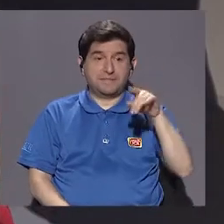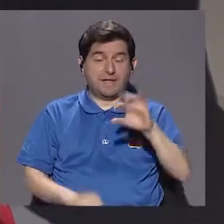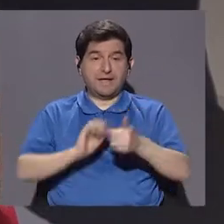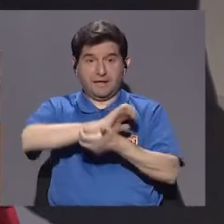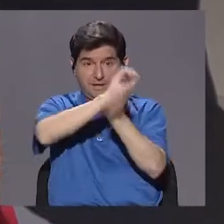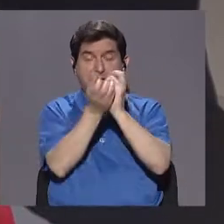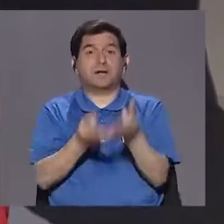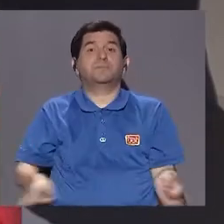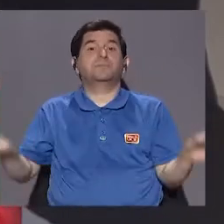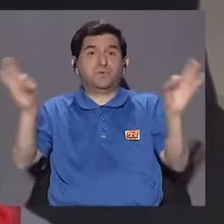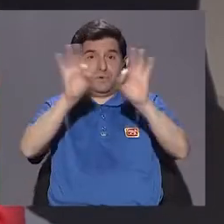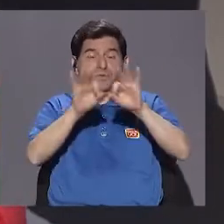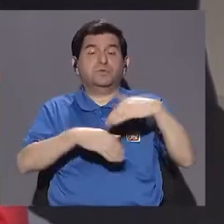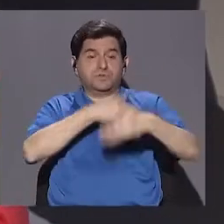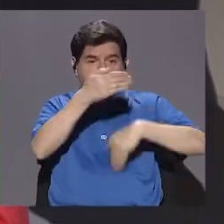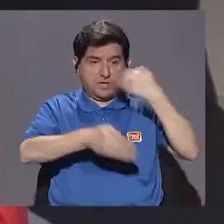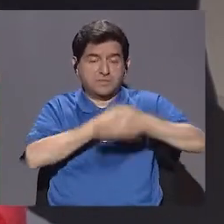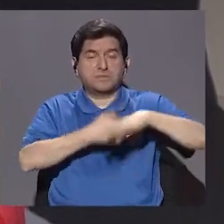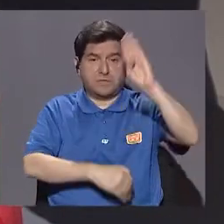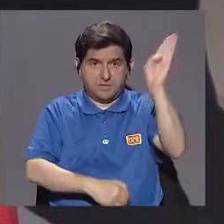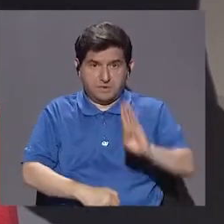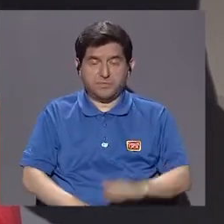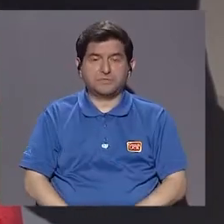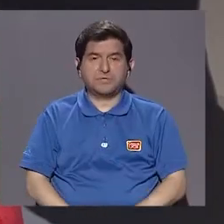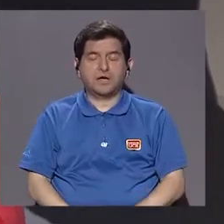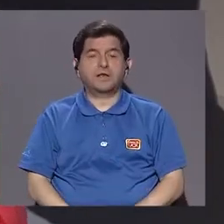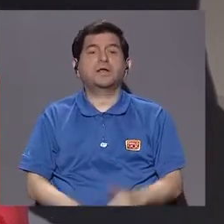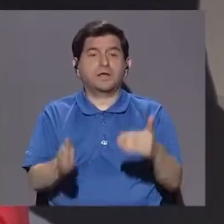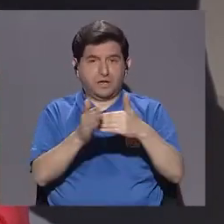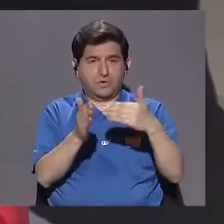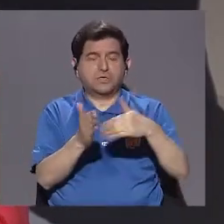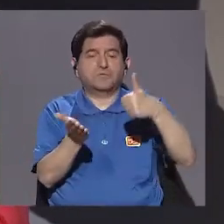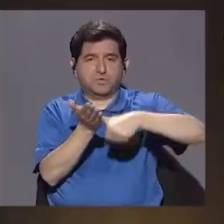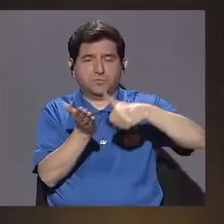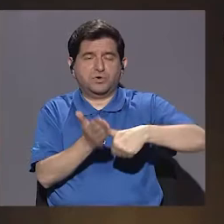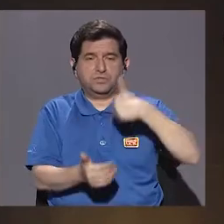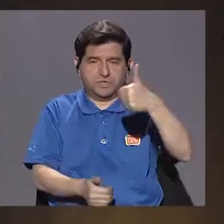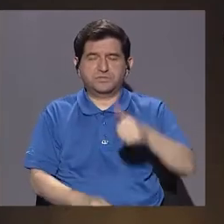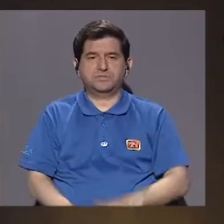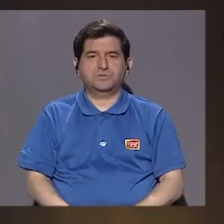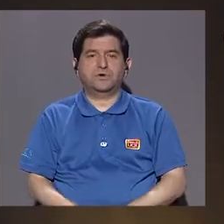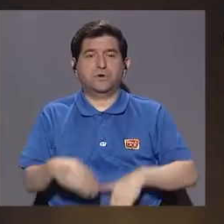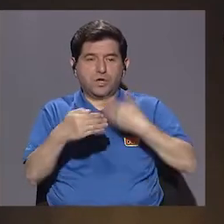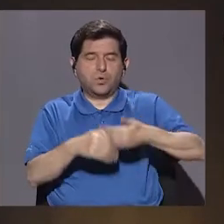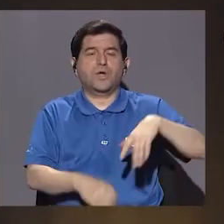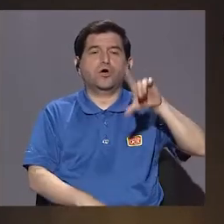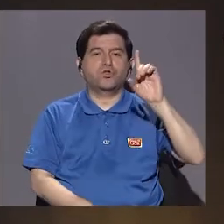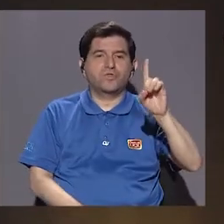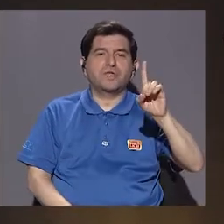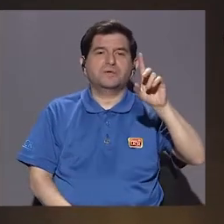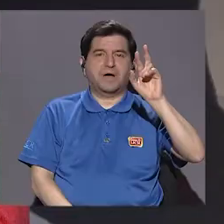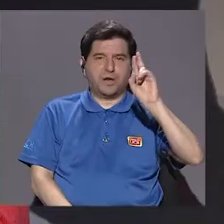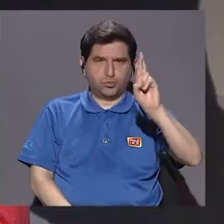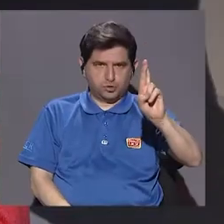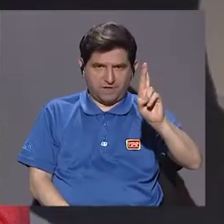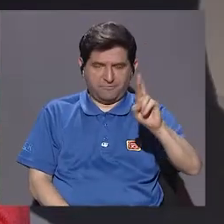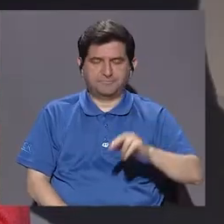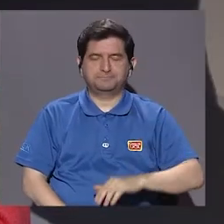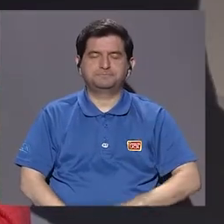importantísimo en en el proceso brasileño como una reelección de lula y además con heilman a los medios de dilma